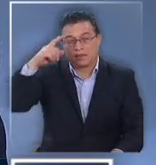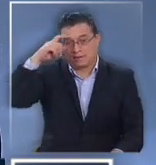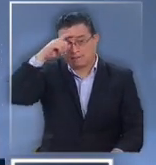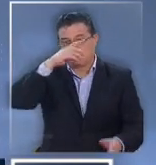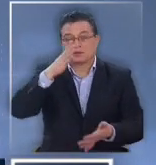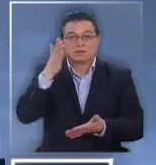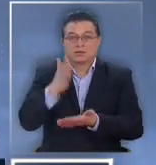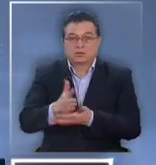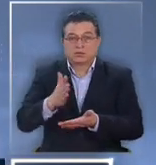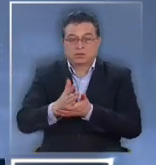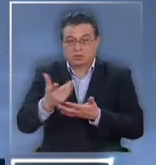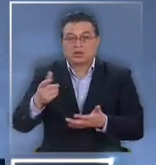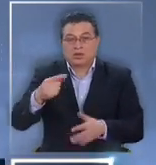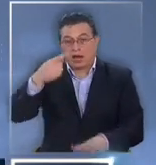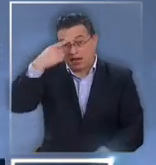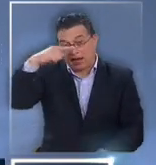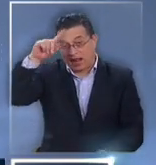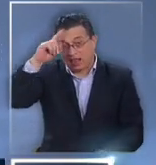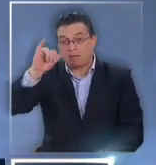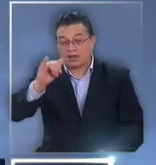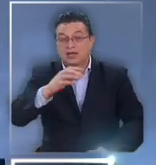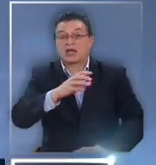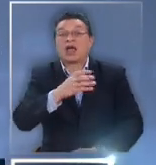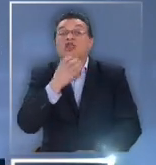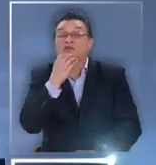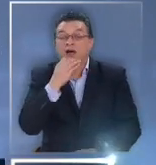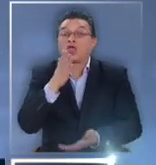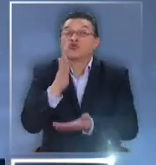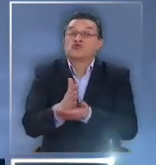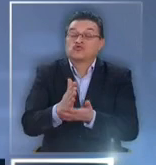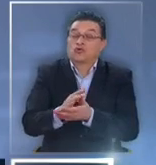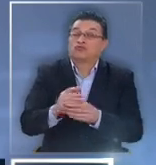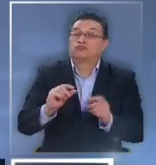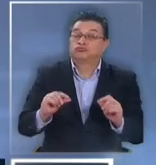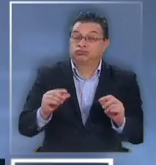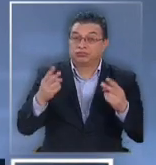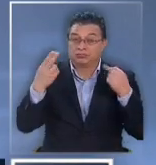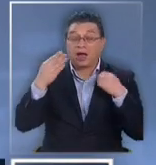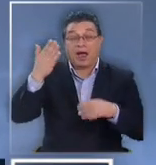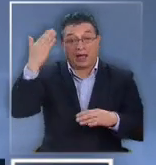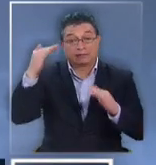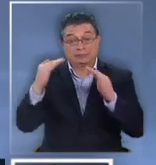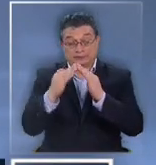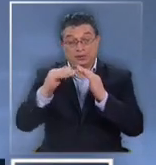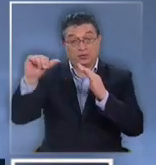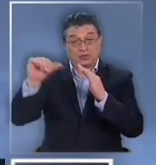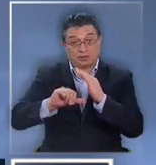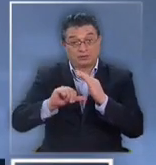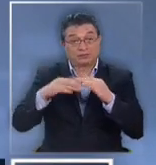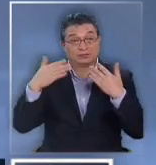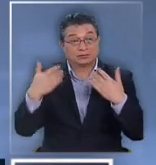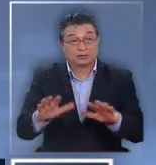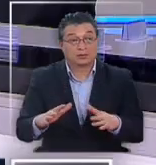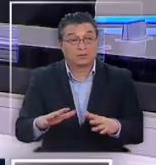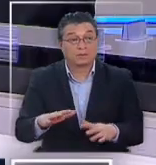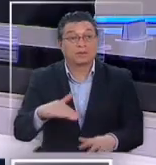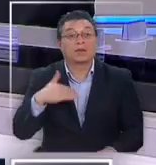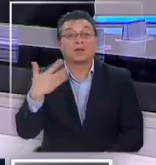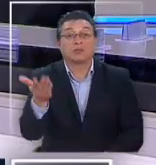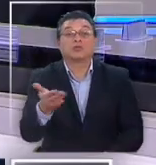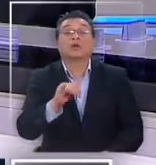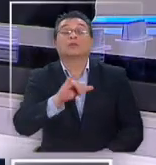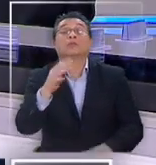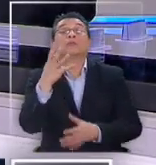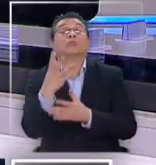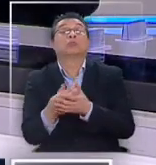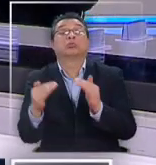disciplinada en calama y en antofagasta en antofagasta cuando una cuarentena después se levantó la